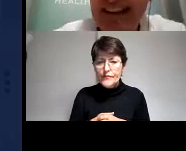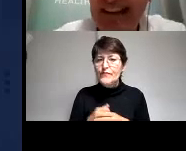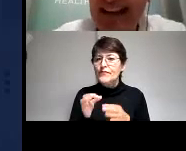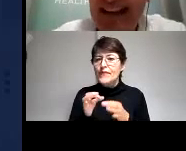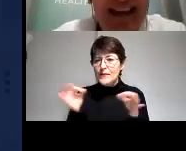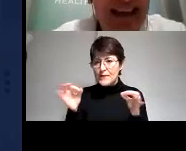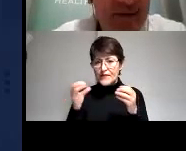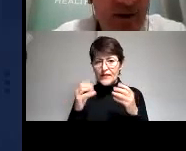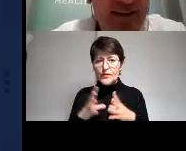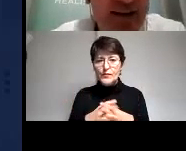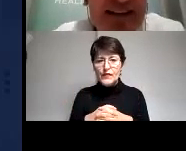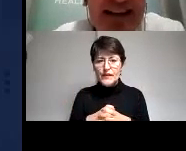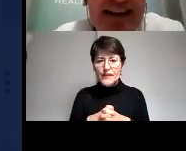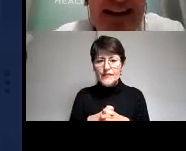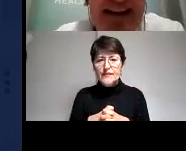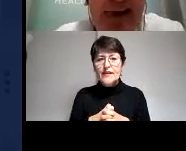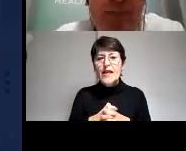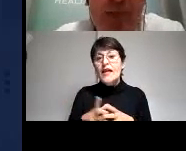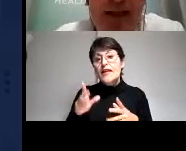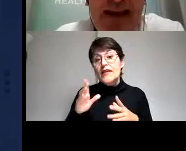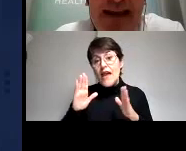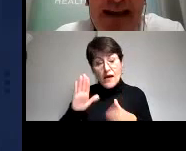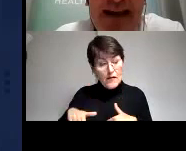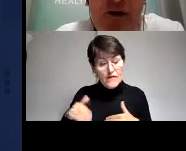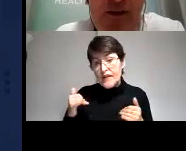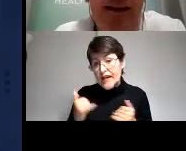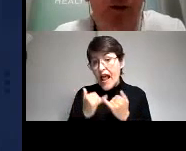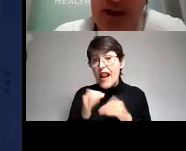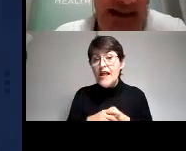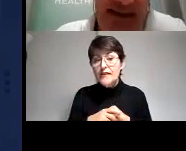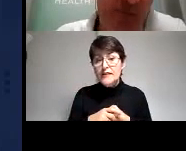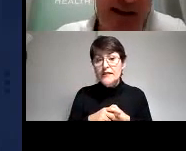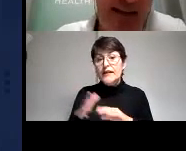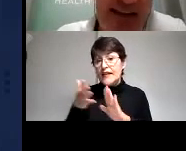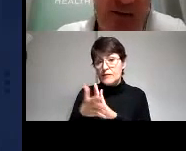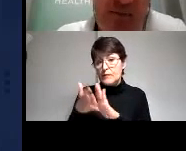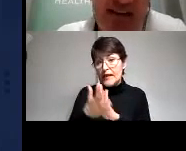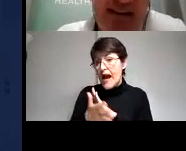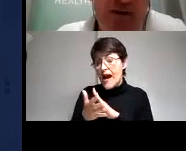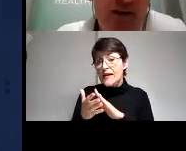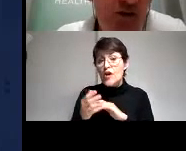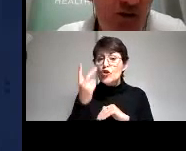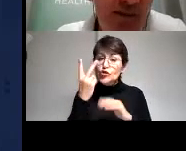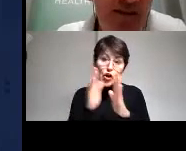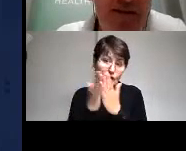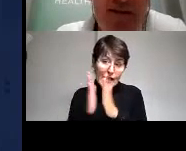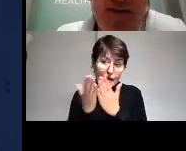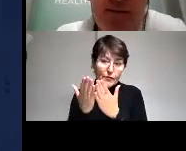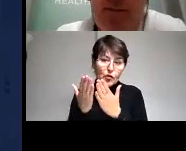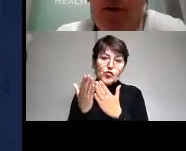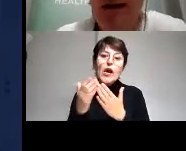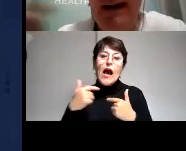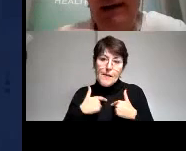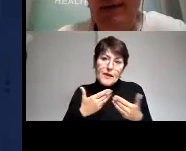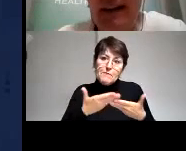Perfecto. Y bueno, finalmente quería comentaros un par de libros que son los que me han servido a